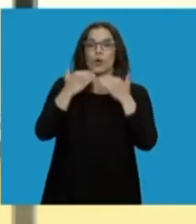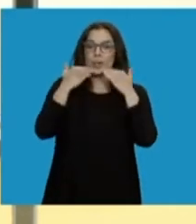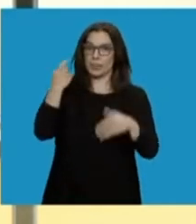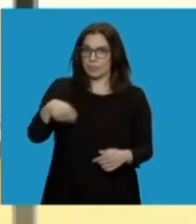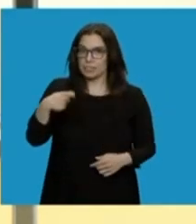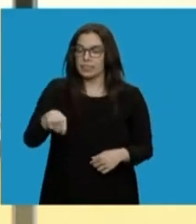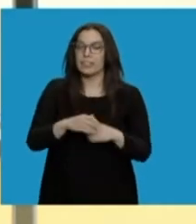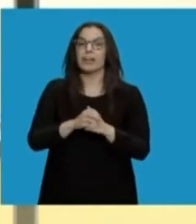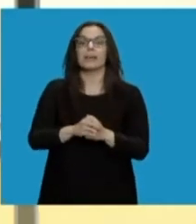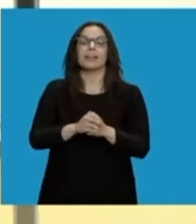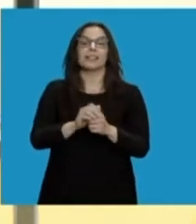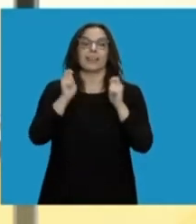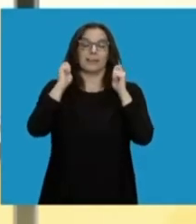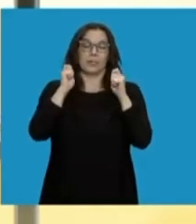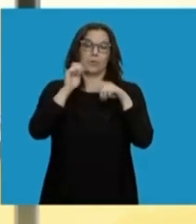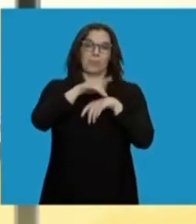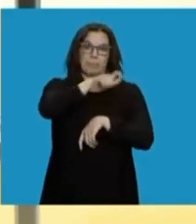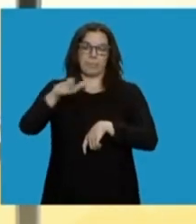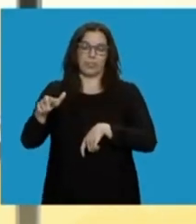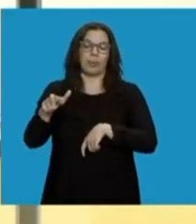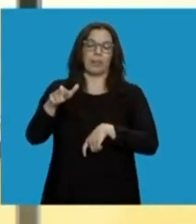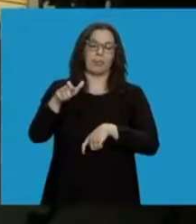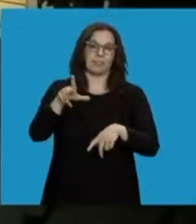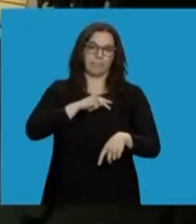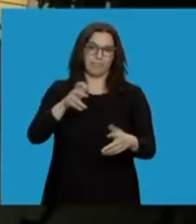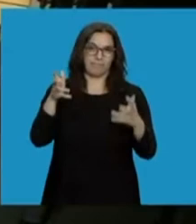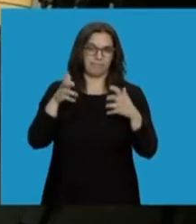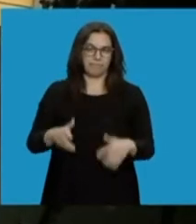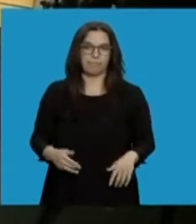presidente. Felicidades a los premiados.